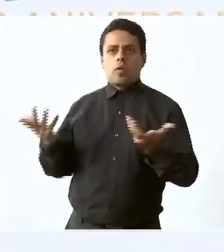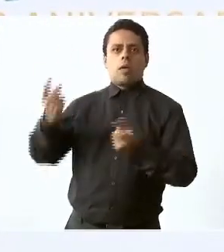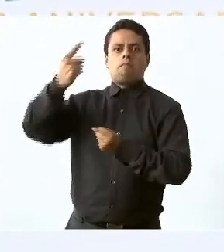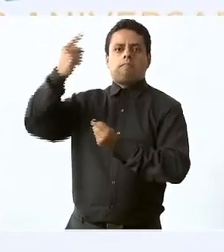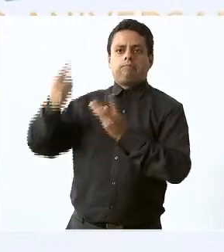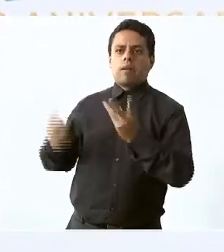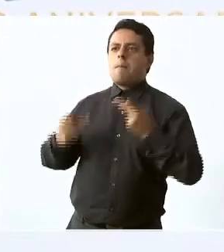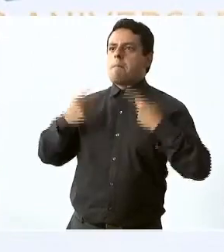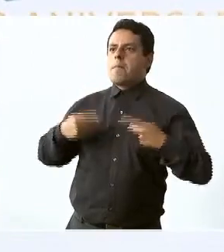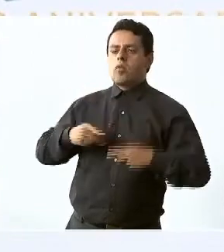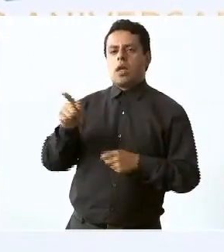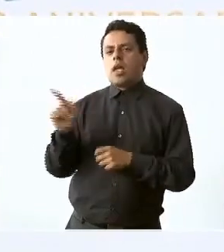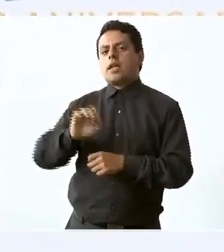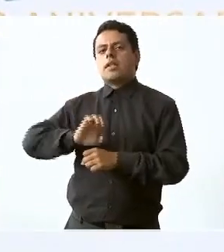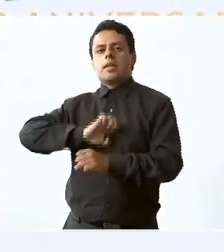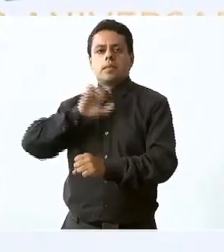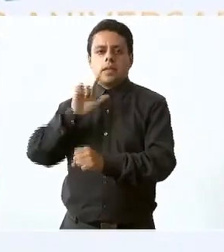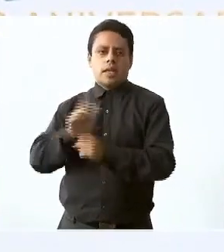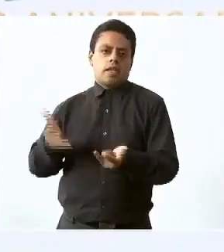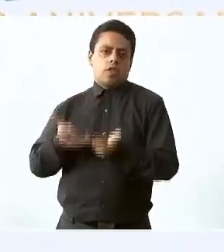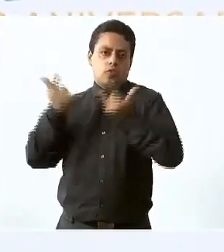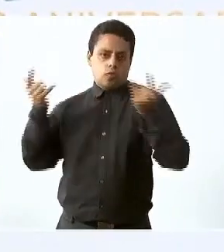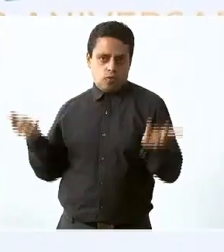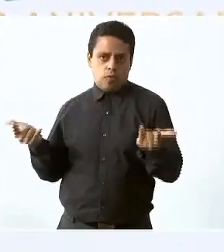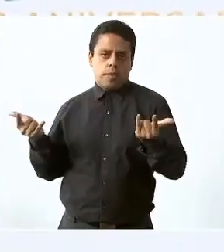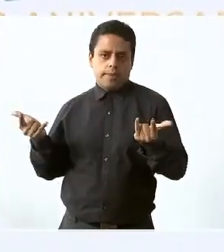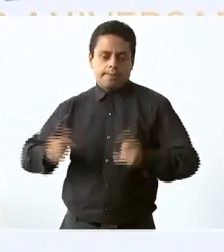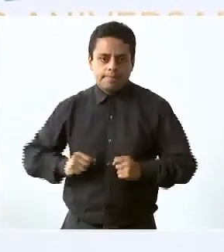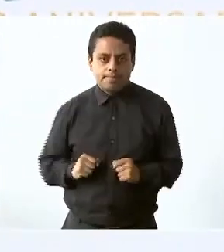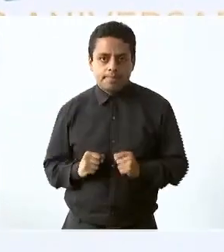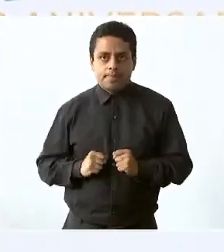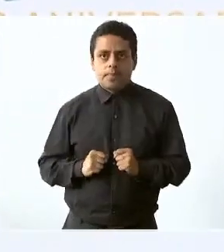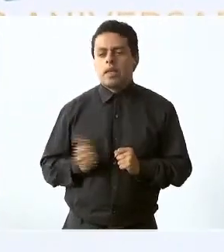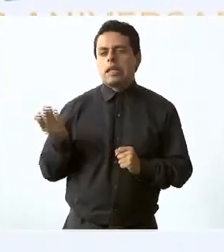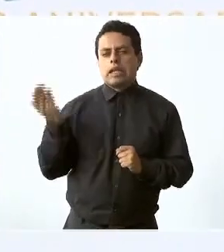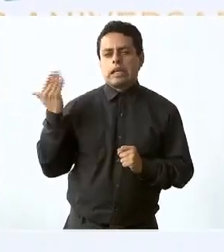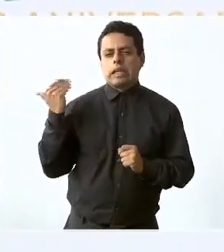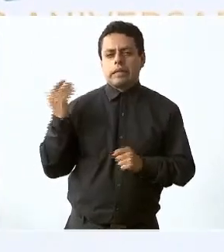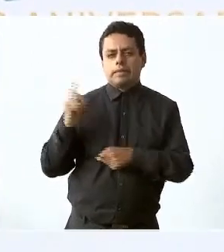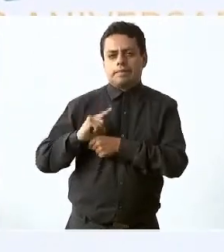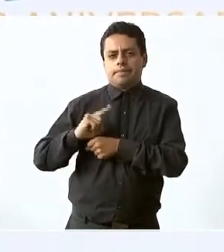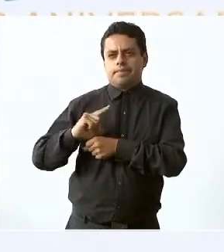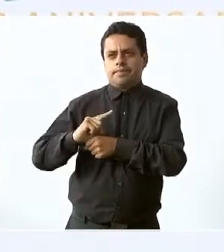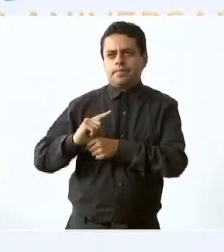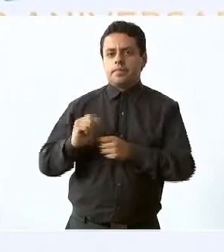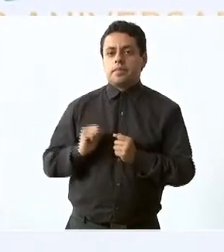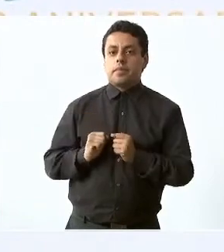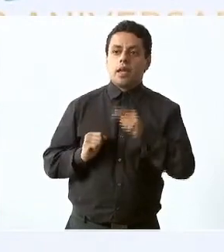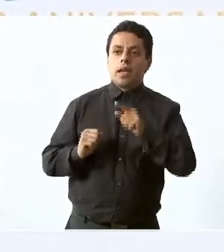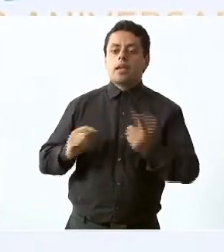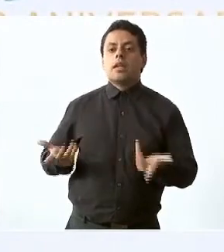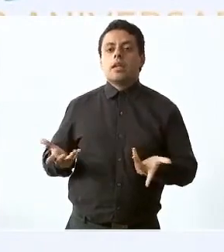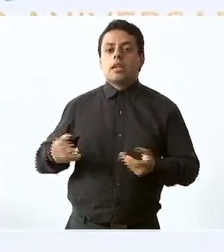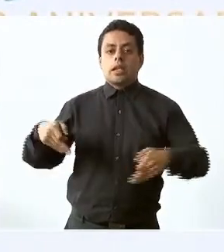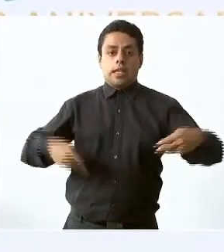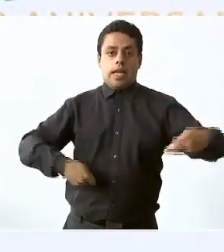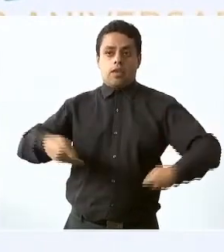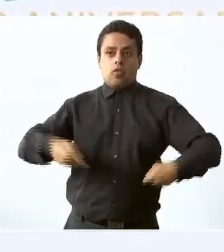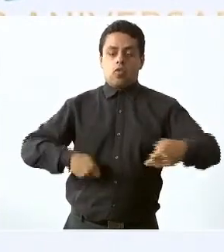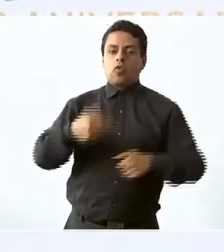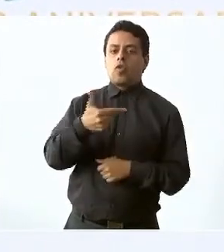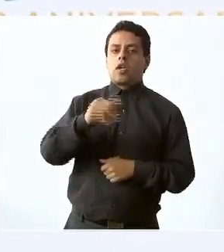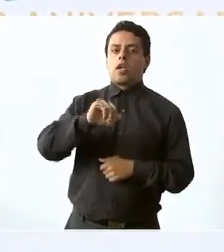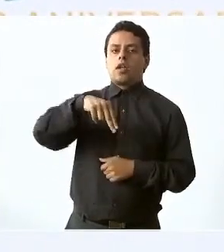y personajes históricos de México. Hace unos días, en el Teatro Hinojosa de este